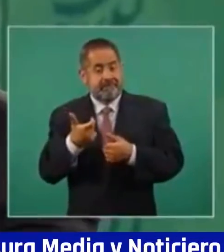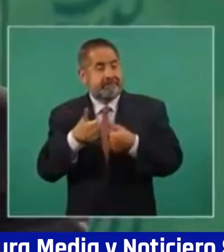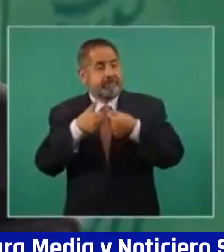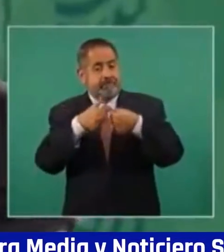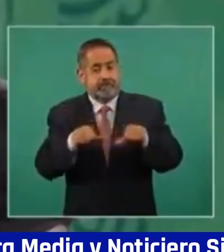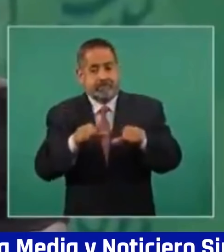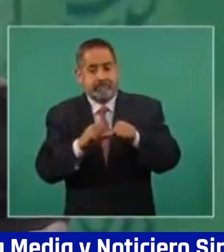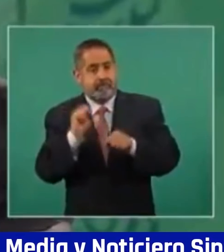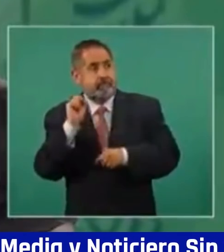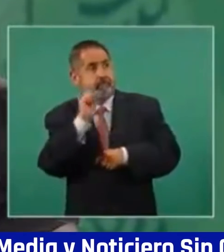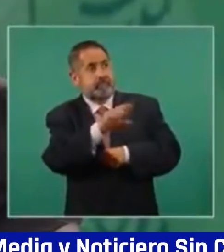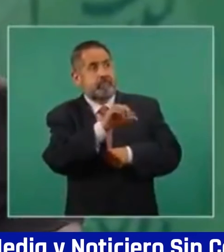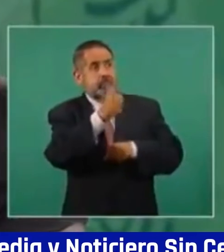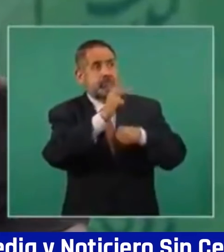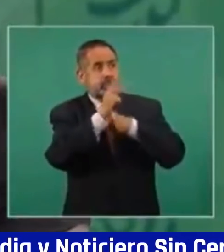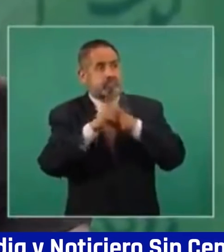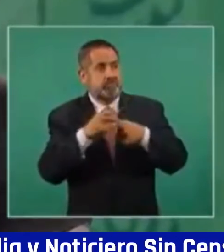en otros países